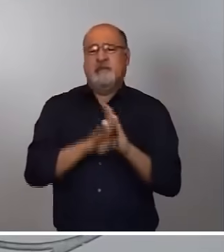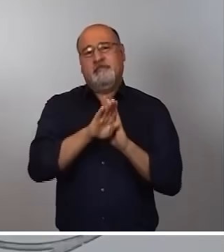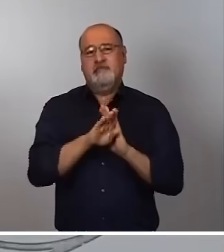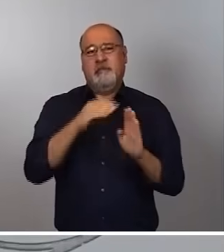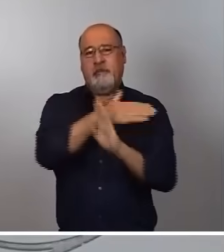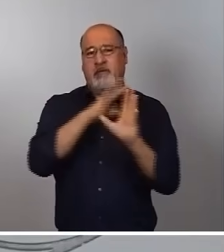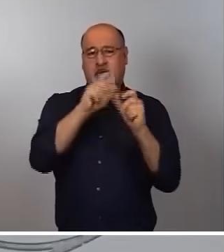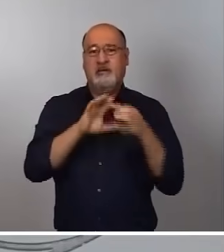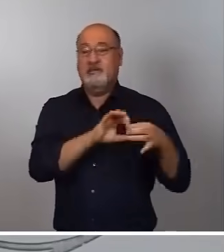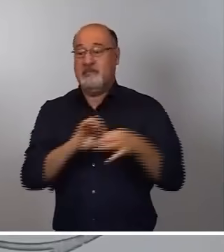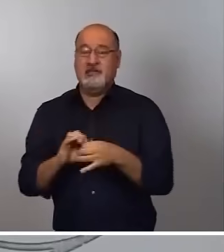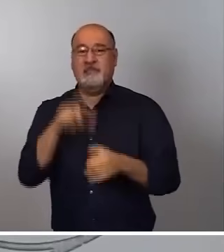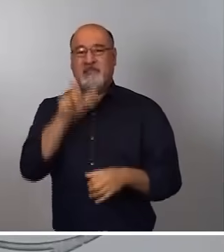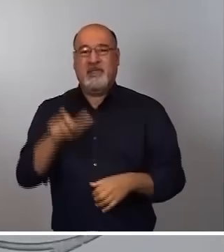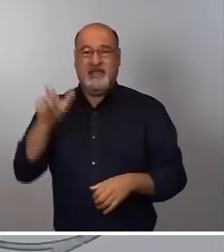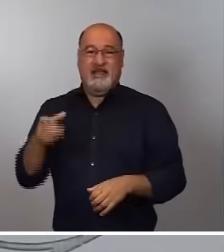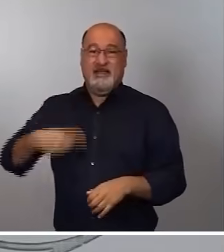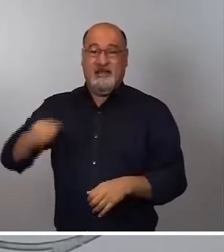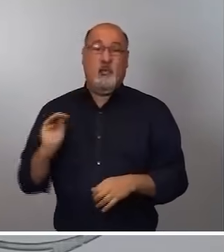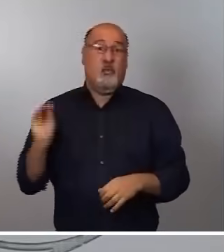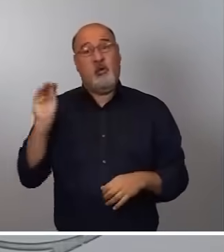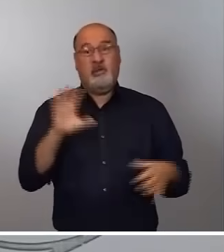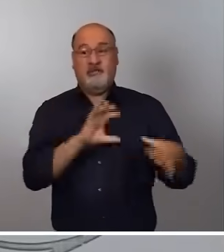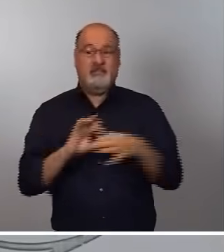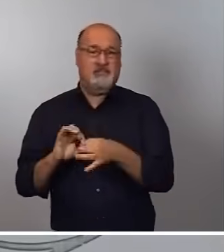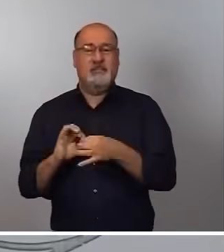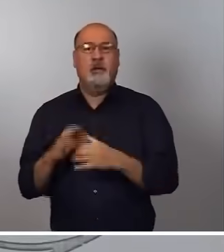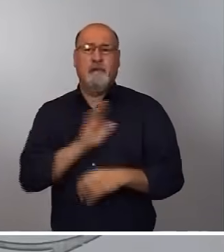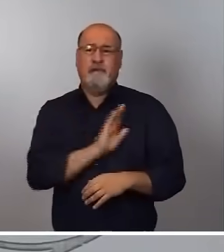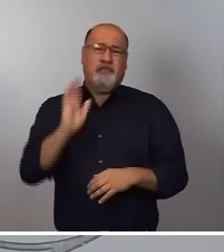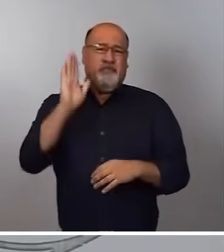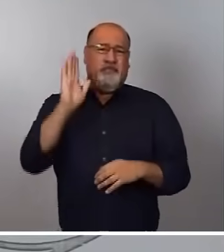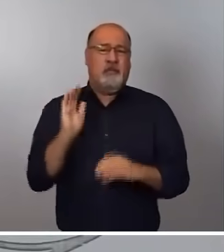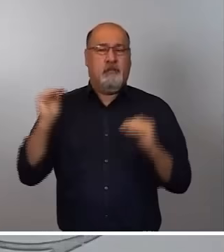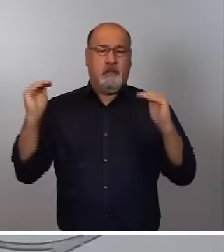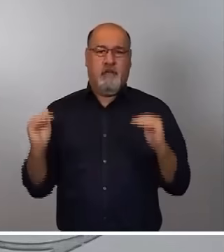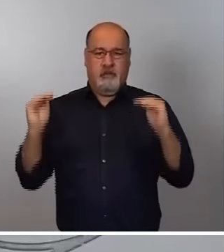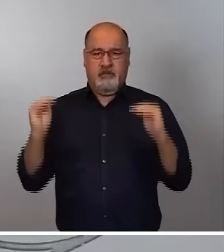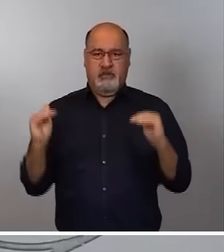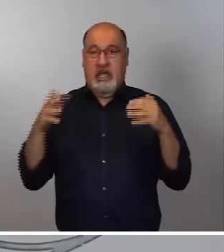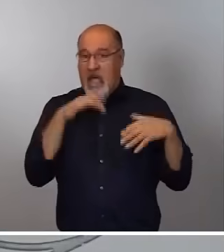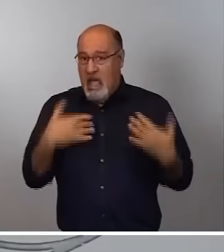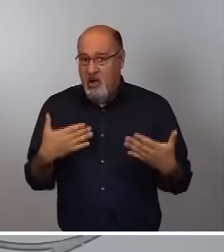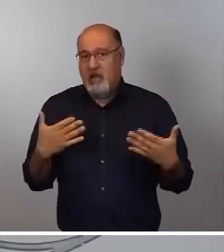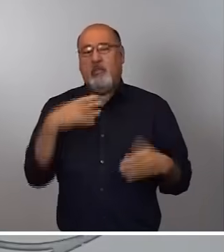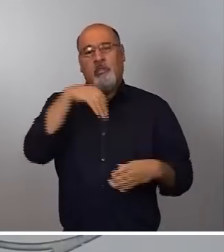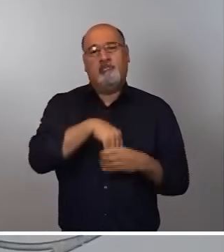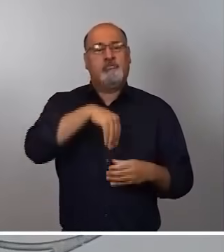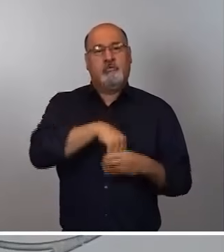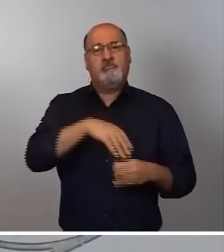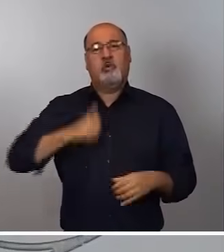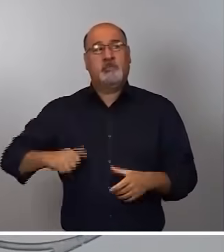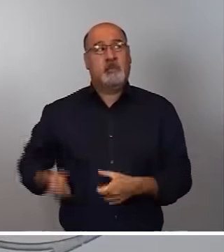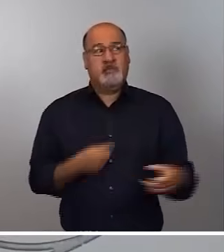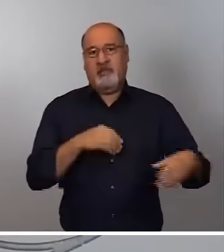asociado a personas más jóvenes tiene un impacto más reducido al menos por ahora en el sistema hospitalario y también